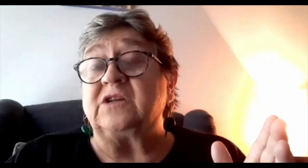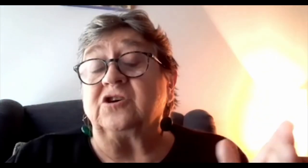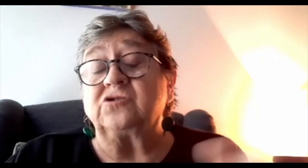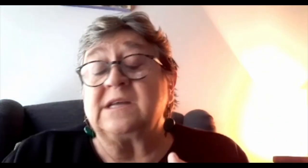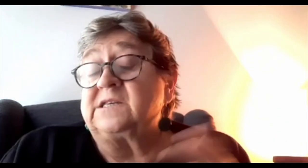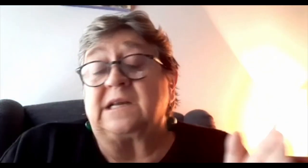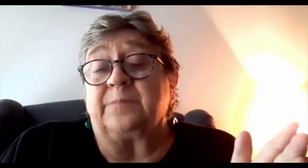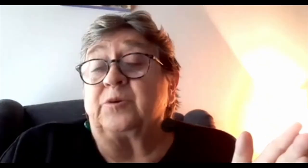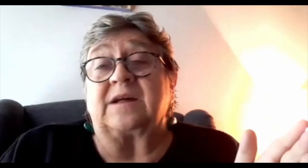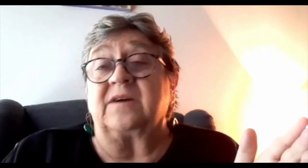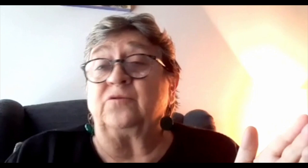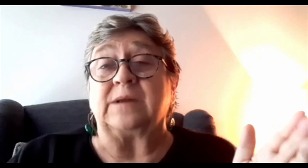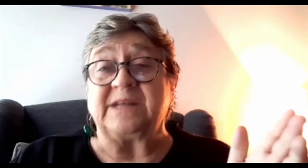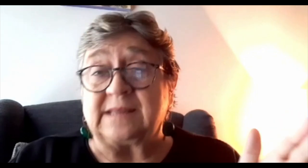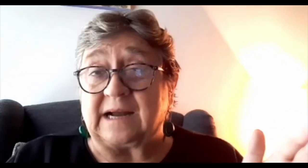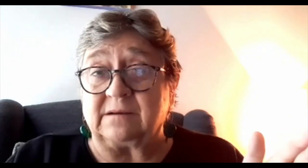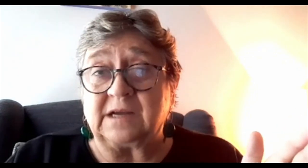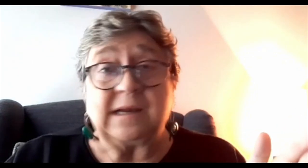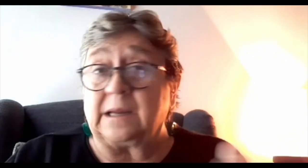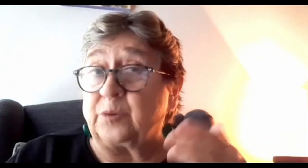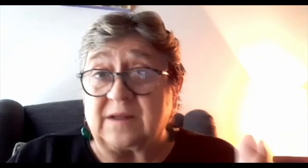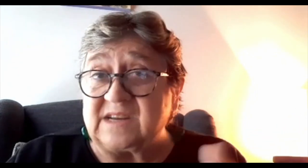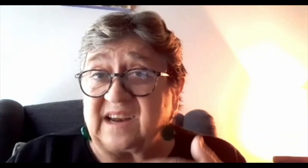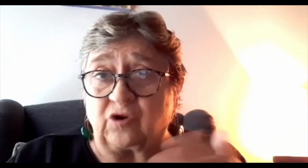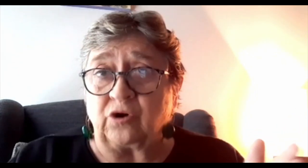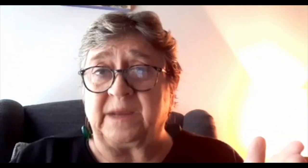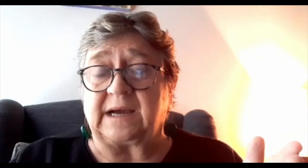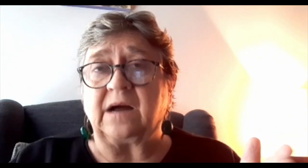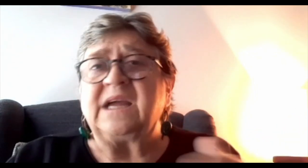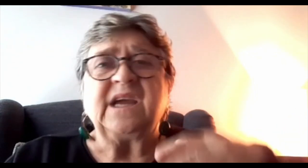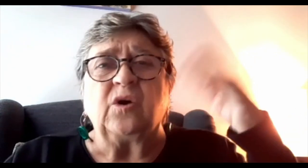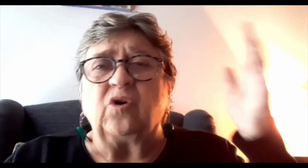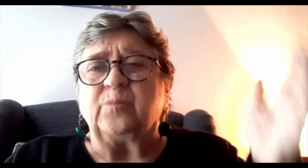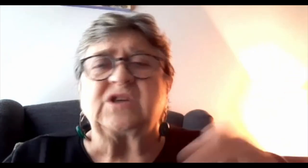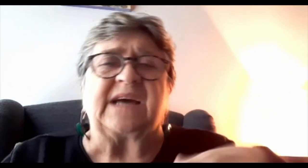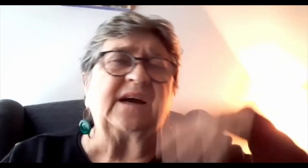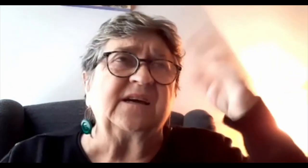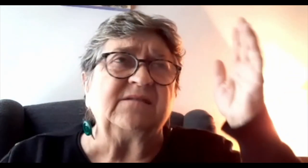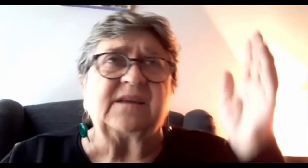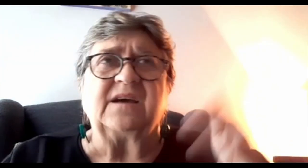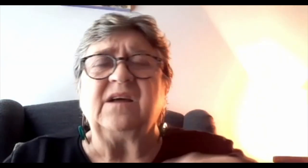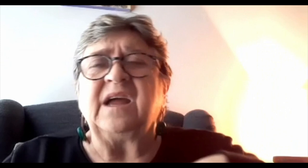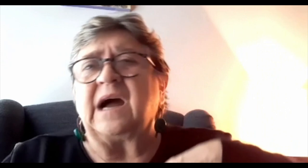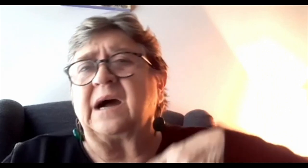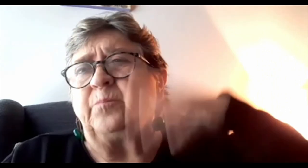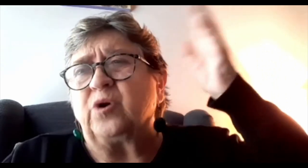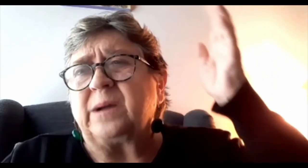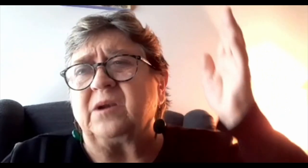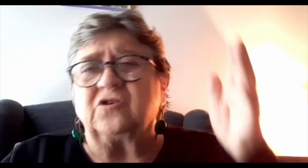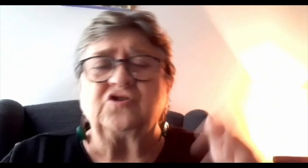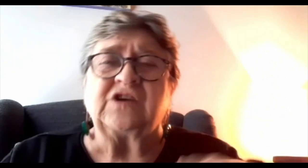Estados Unidos esa es la importancia fundamental. La importancia es la económica. Y luego, pues hay gente,